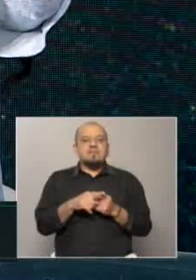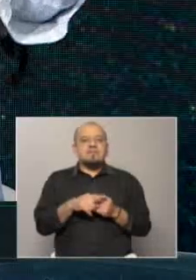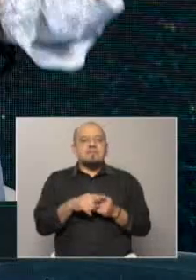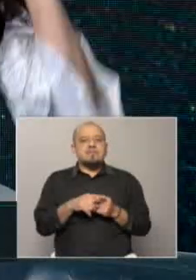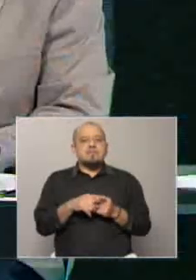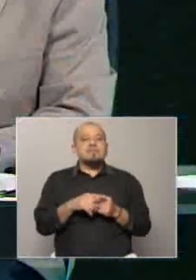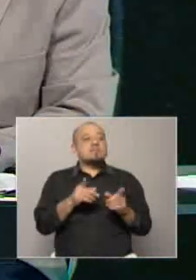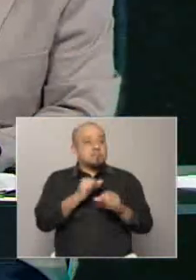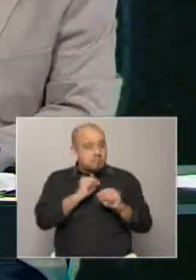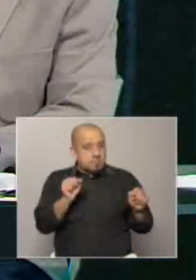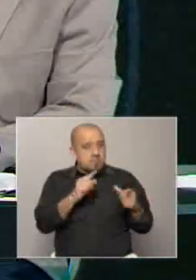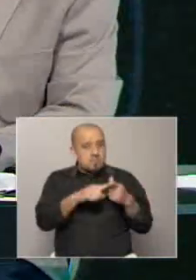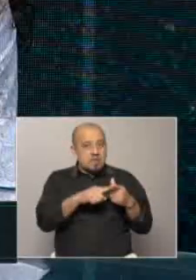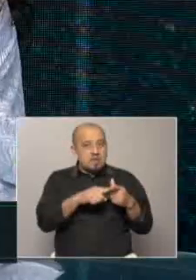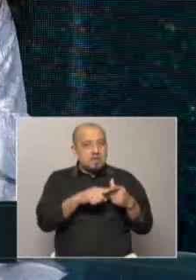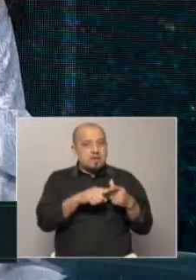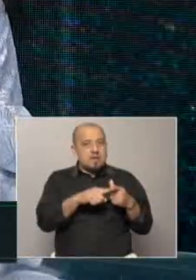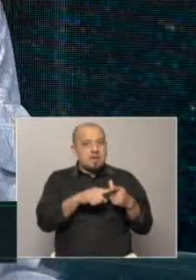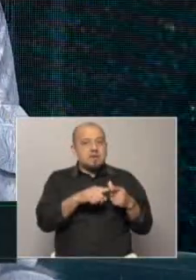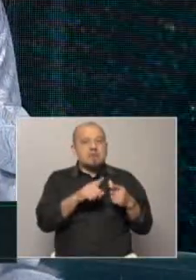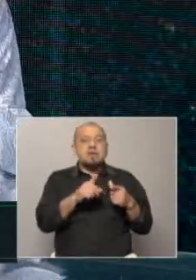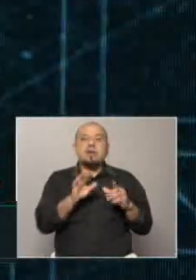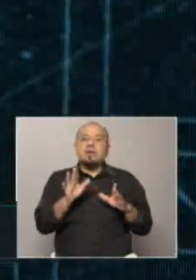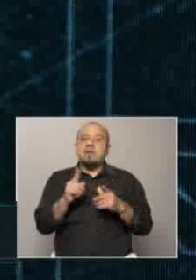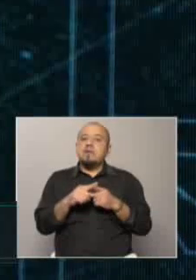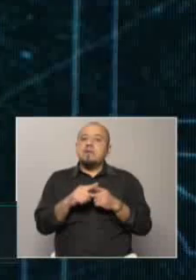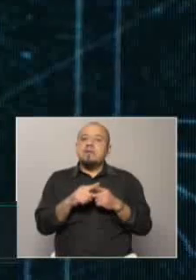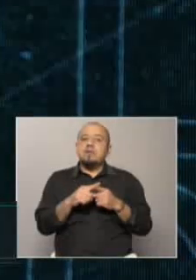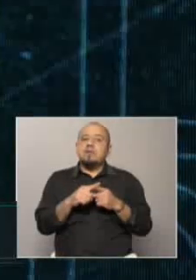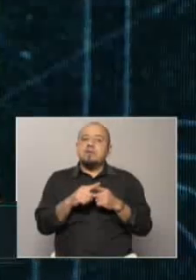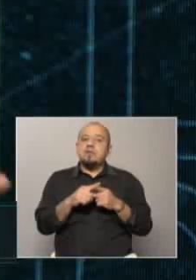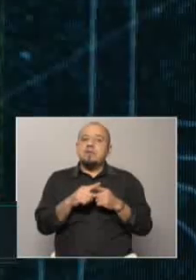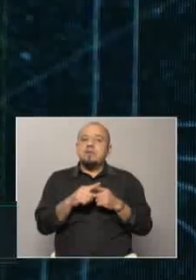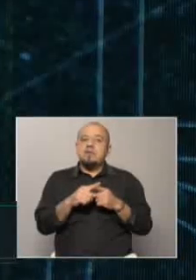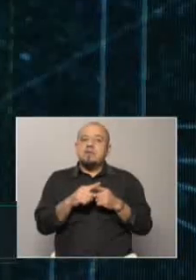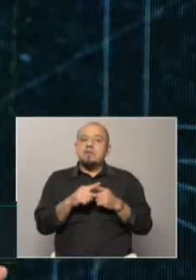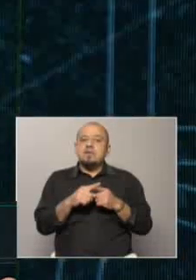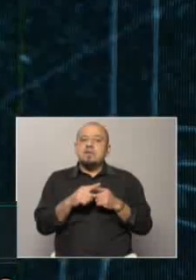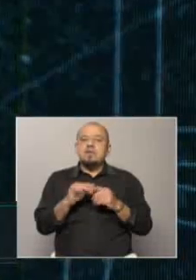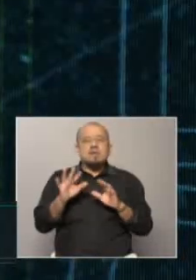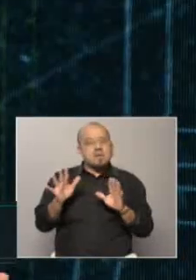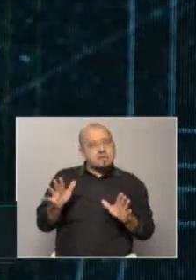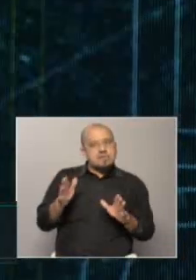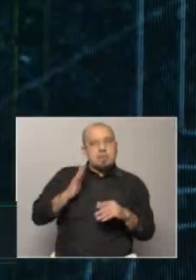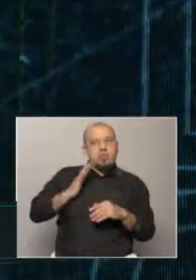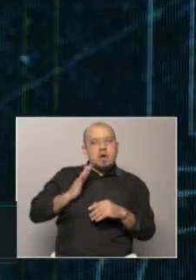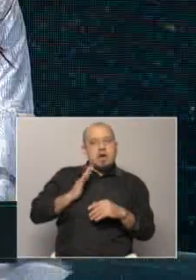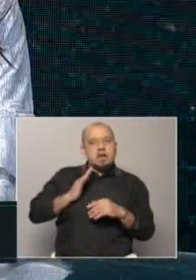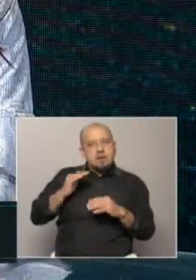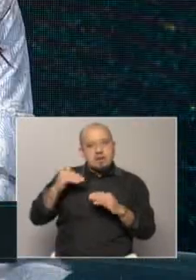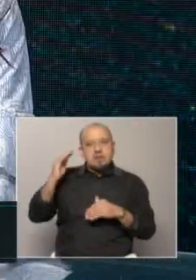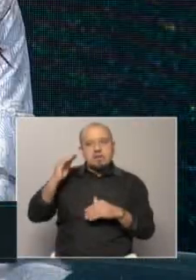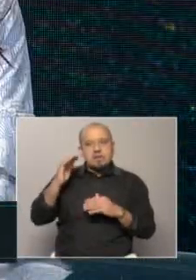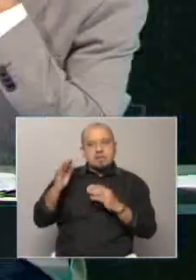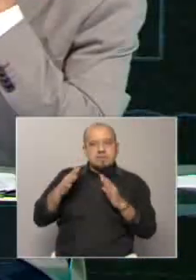No es, podría haber sido Darwin, la quieren fletar a Darwin. A ver. Es como una veterana con presencia, sí.